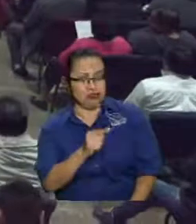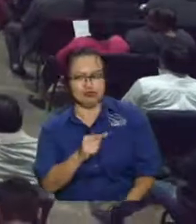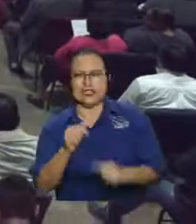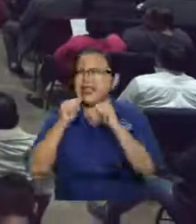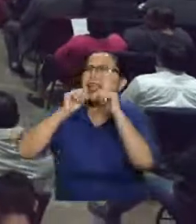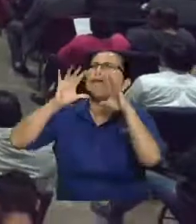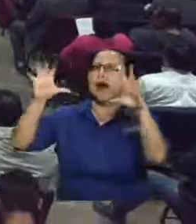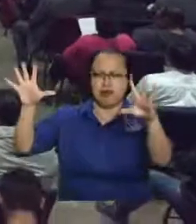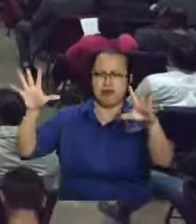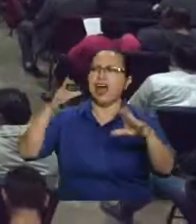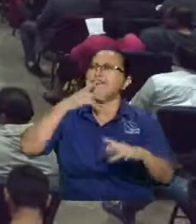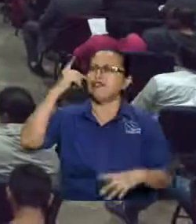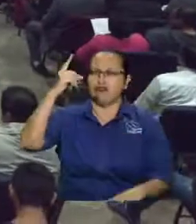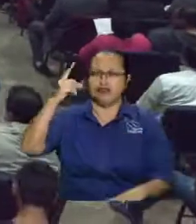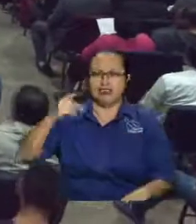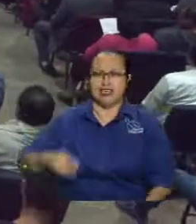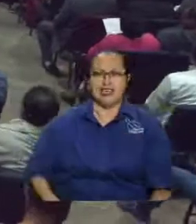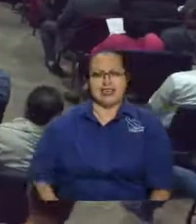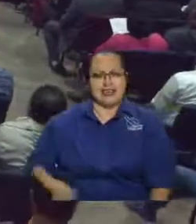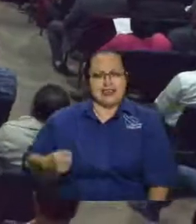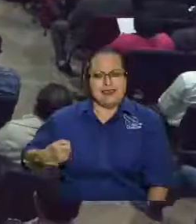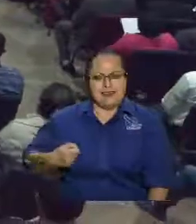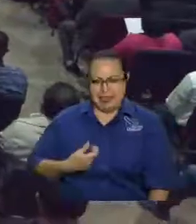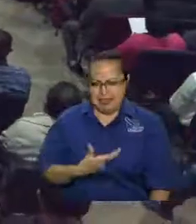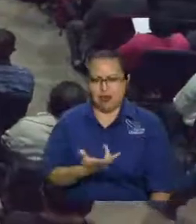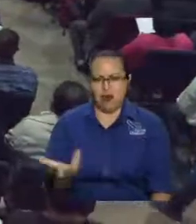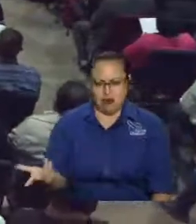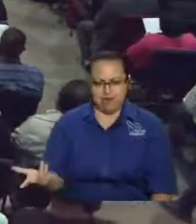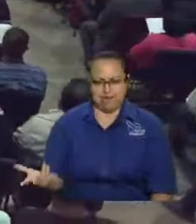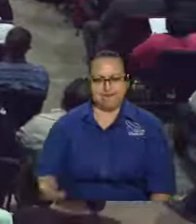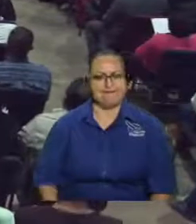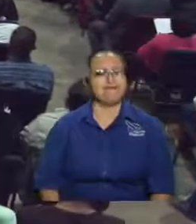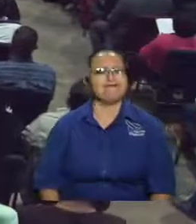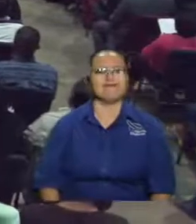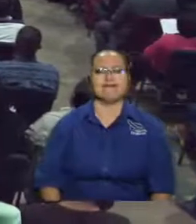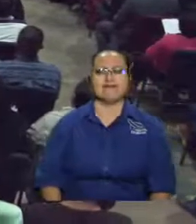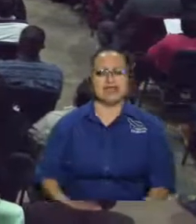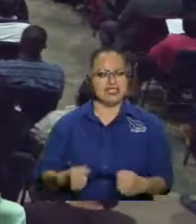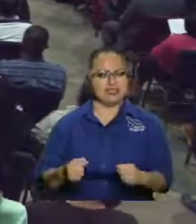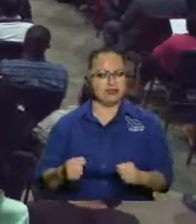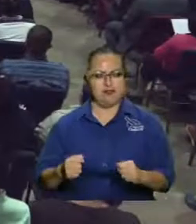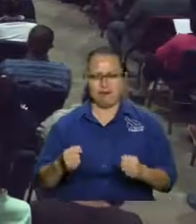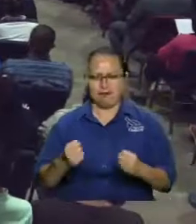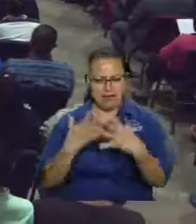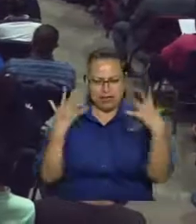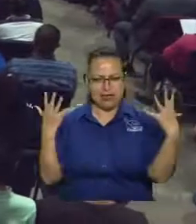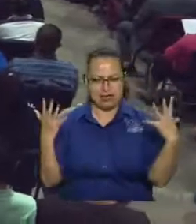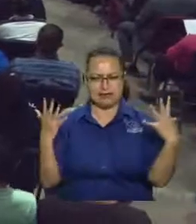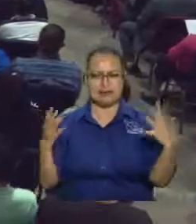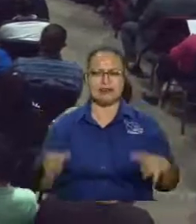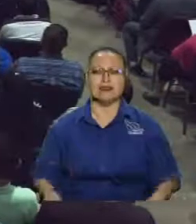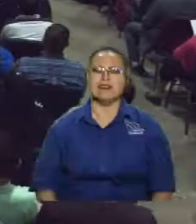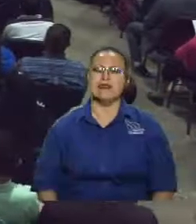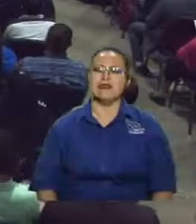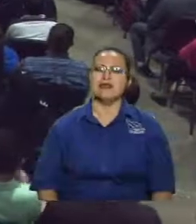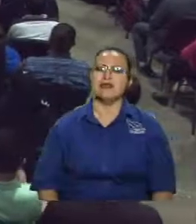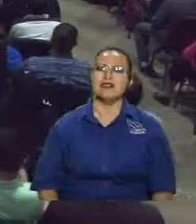cuando ellos claman a Dios y Dios le levanta a Gedeón, y usted sabe toda la historia preciosa de Gedeón, no me quiero detener mucho en